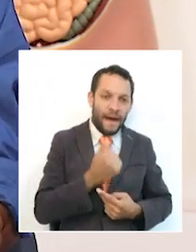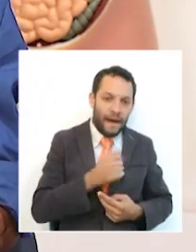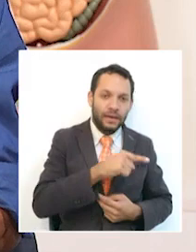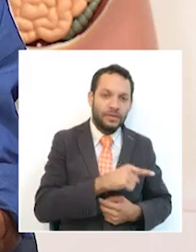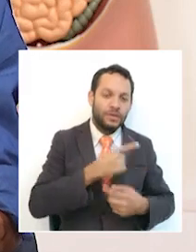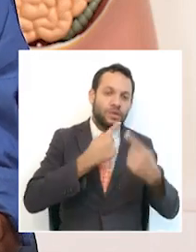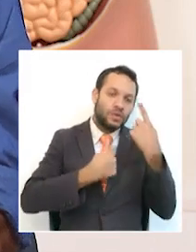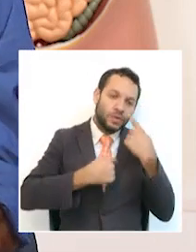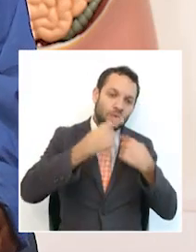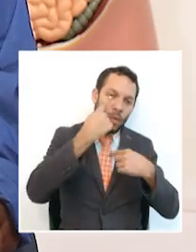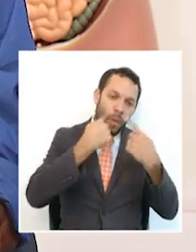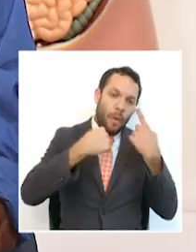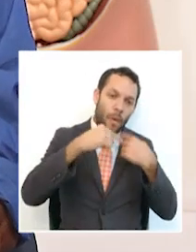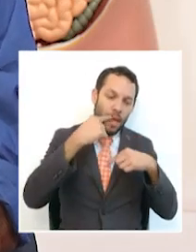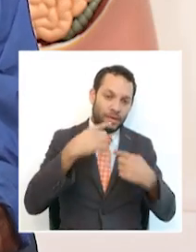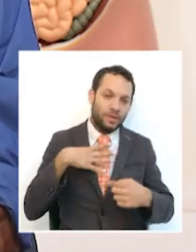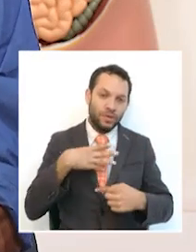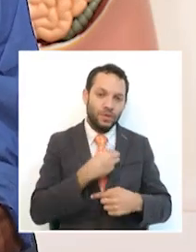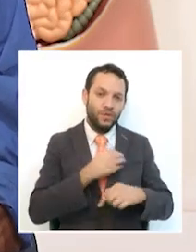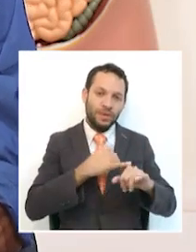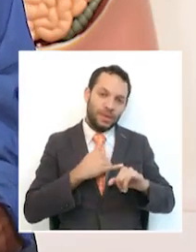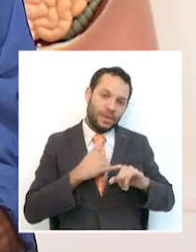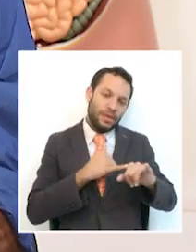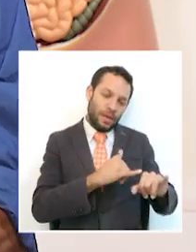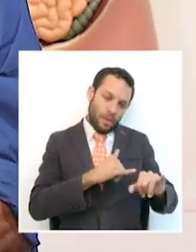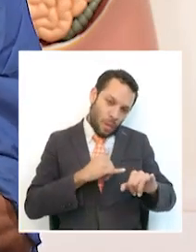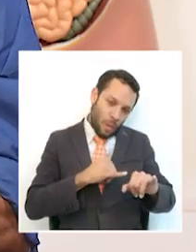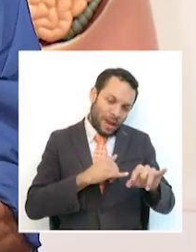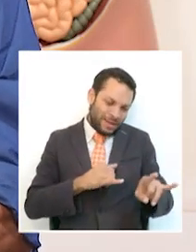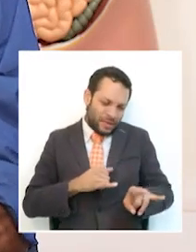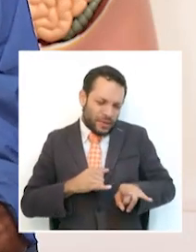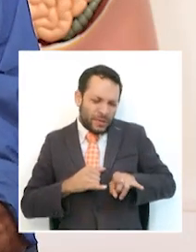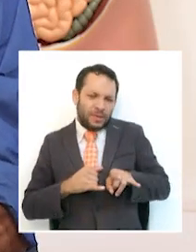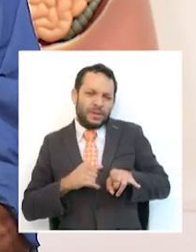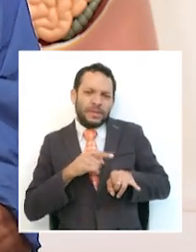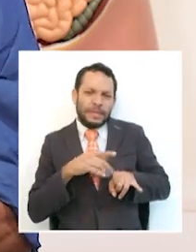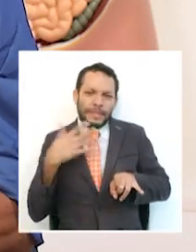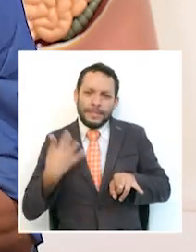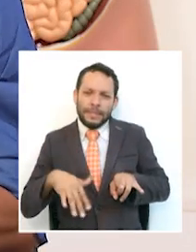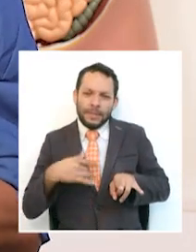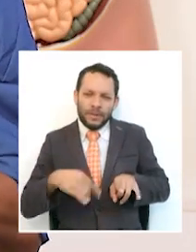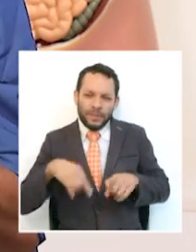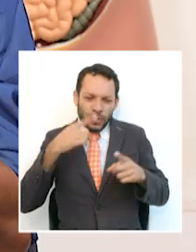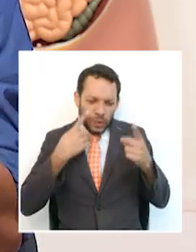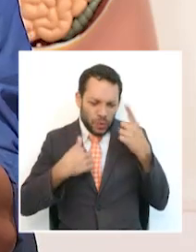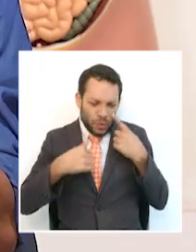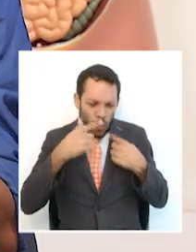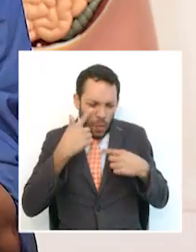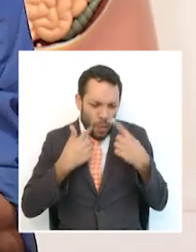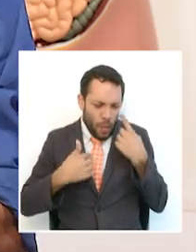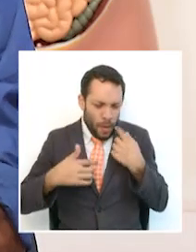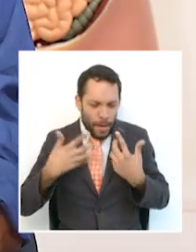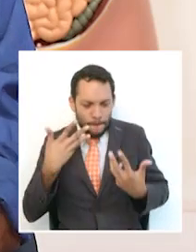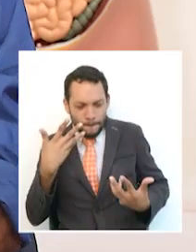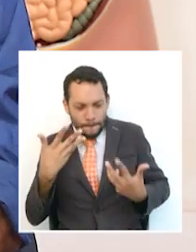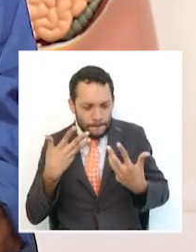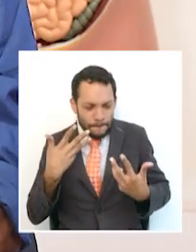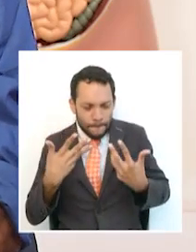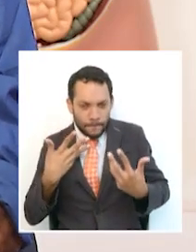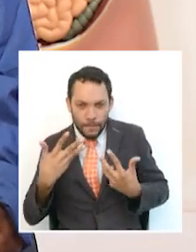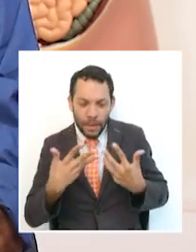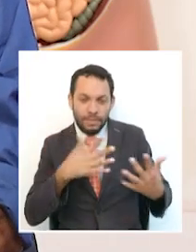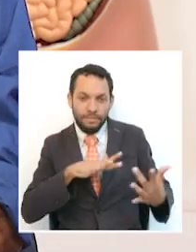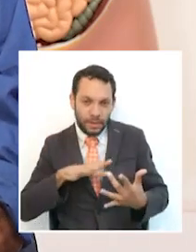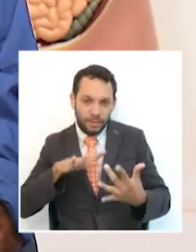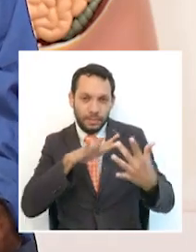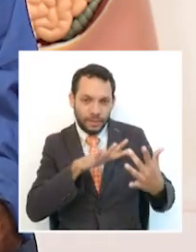muy hermoso y nosotros llorábamos con ella hoy van a ver una cantidad de cosas que vamos a mostrar y también a que se contagie de lo